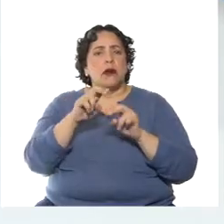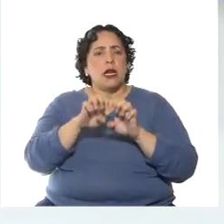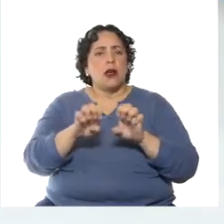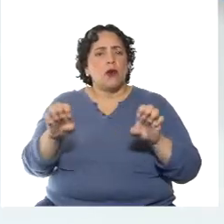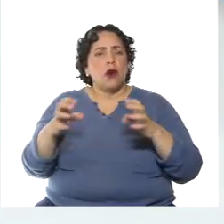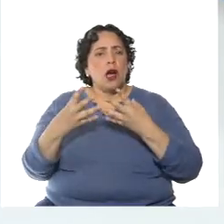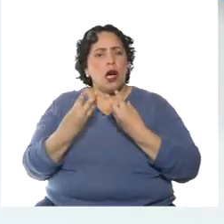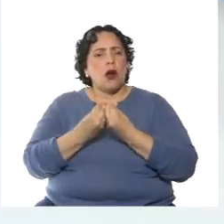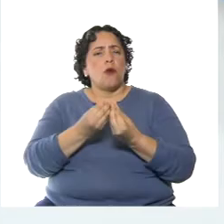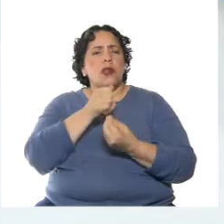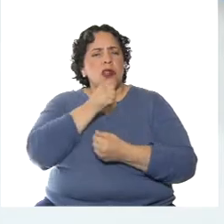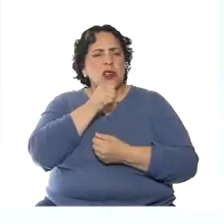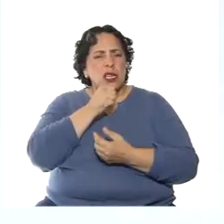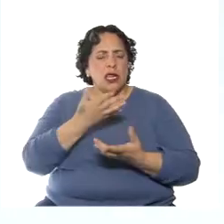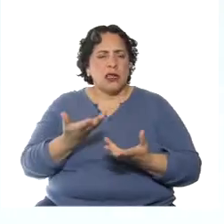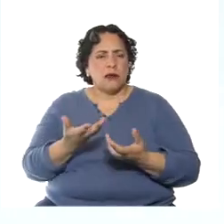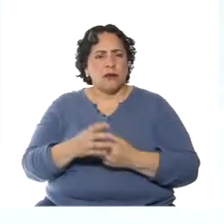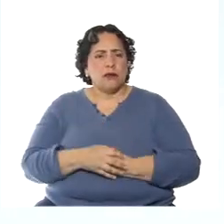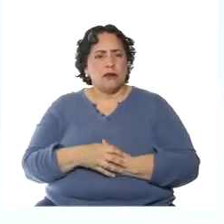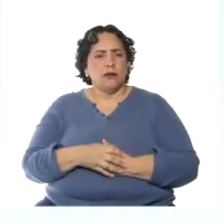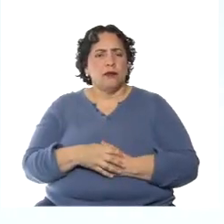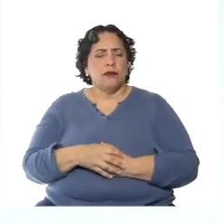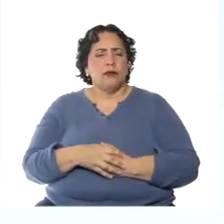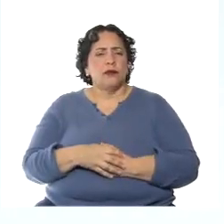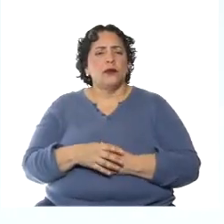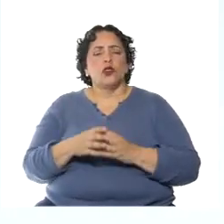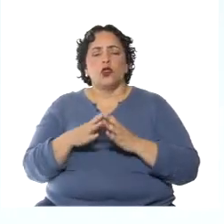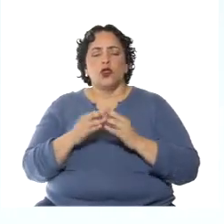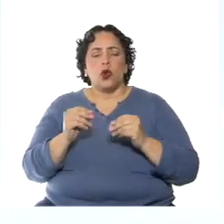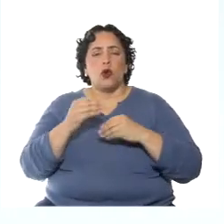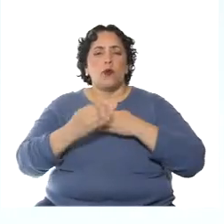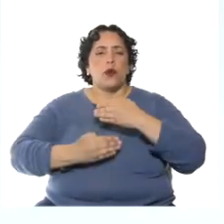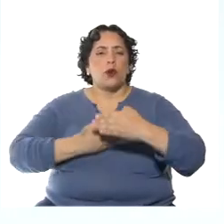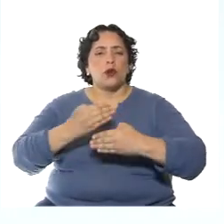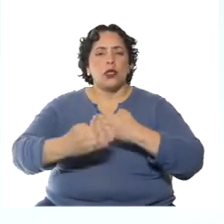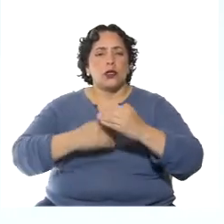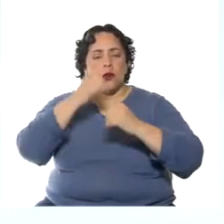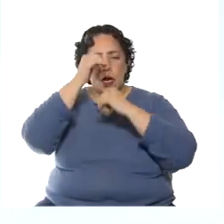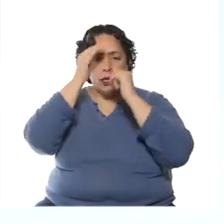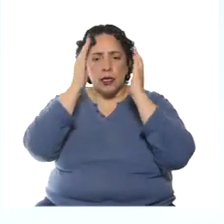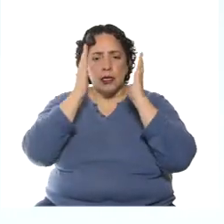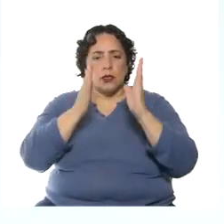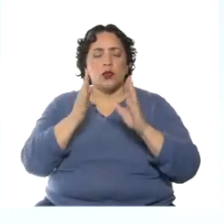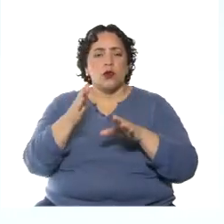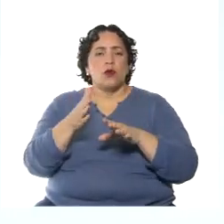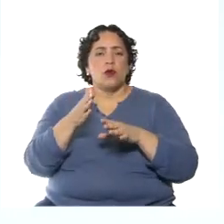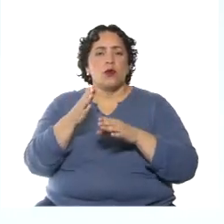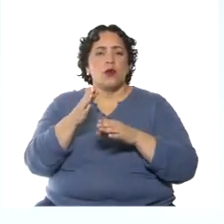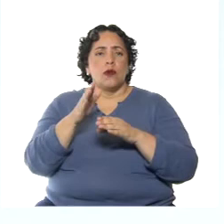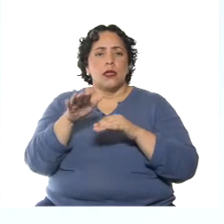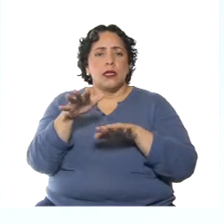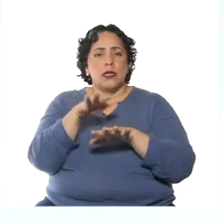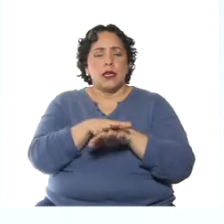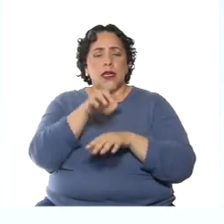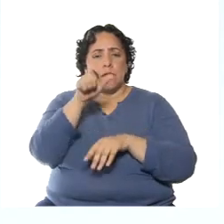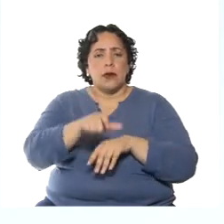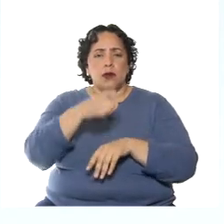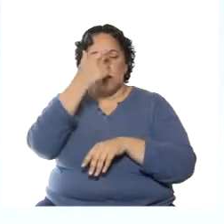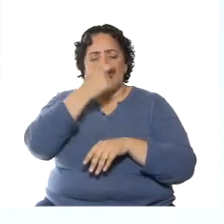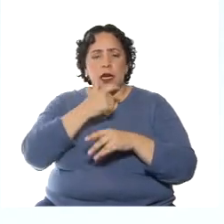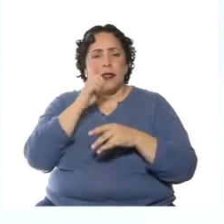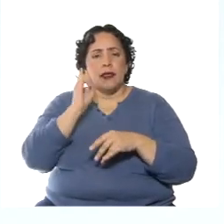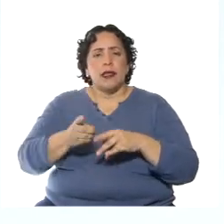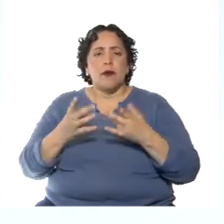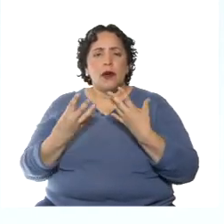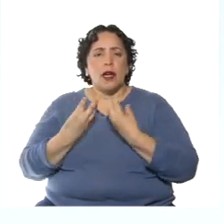educativos acompañados por quién? Mi profe, mire, todos los procesos para la atención educativa integral de la población con deficiencias visuales deben ir acompañados